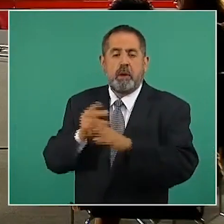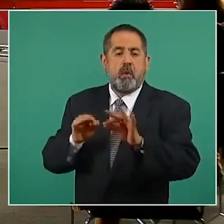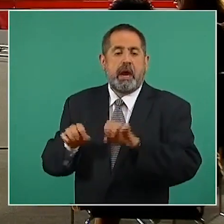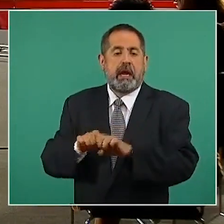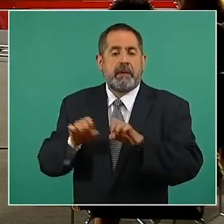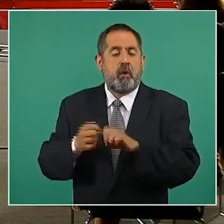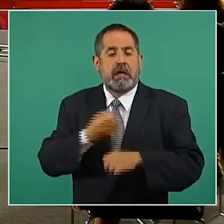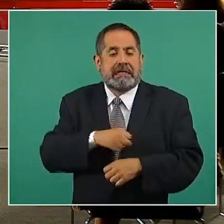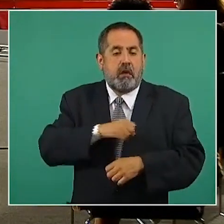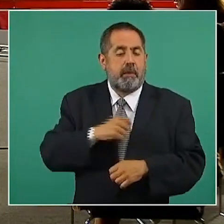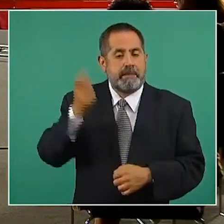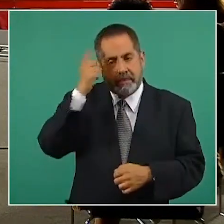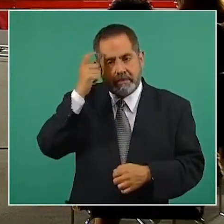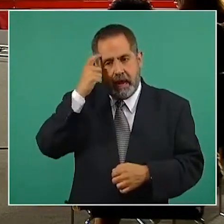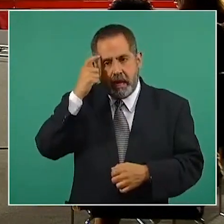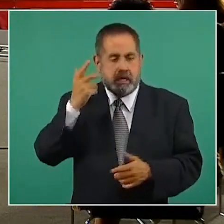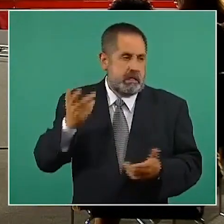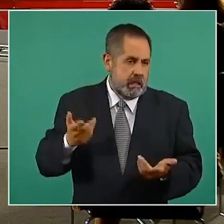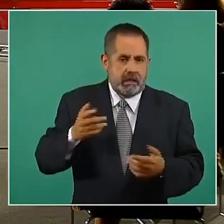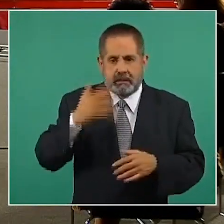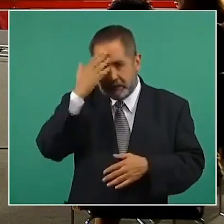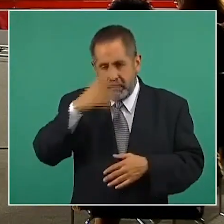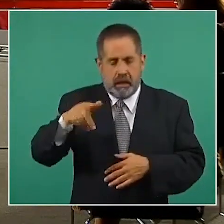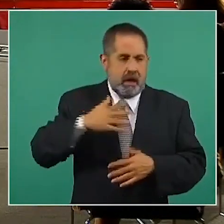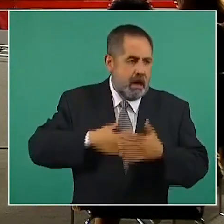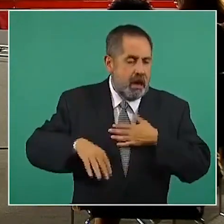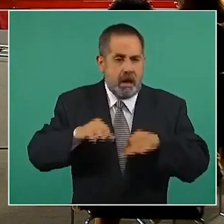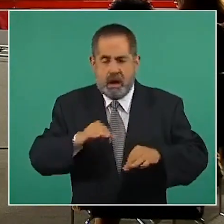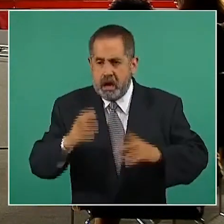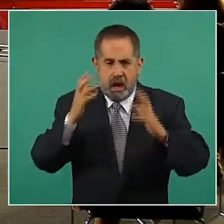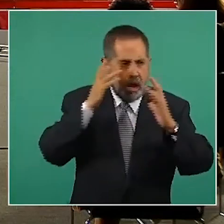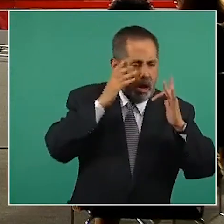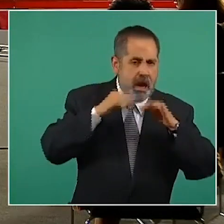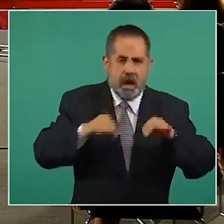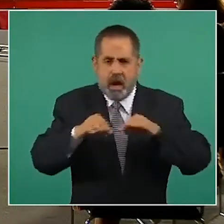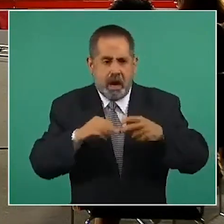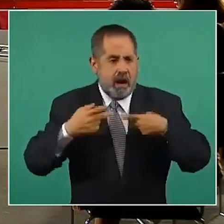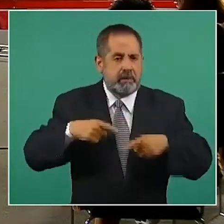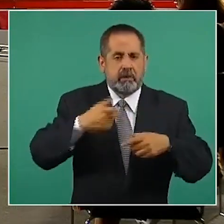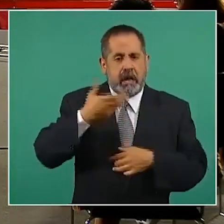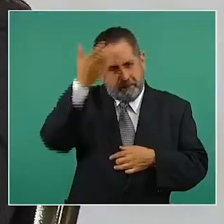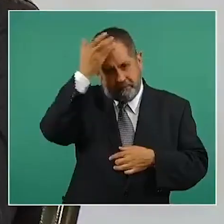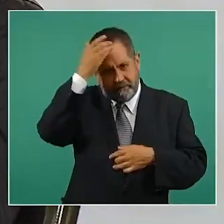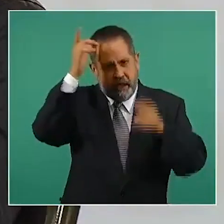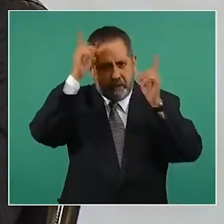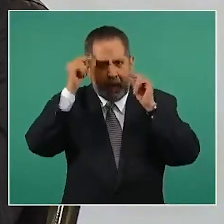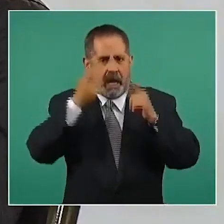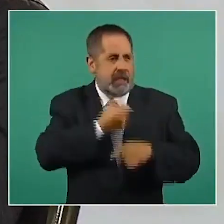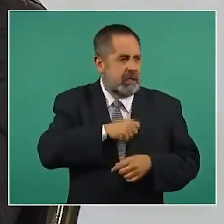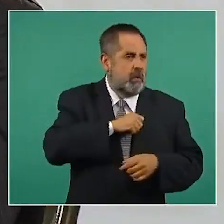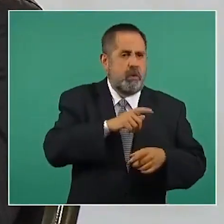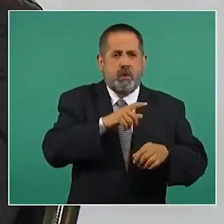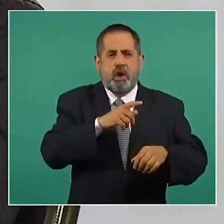personal, por razones obvias, el desgaste físico y mental del personal de enfermería, el personal de salud,